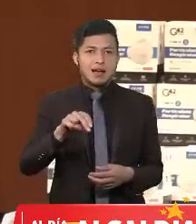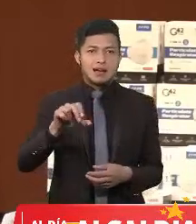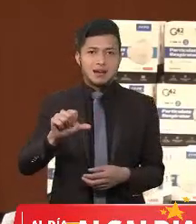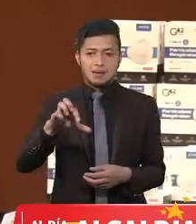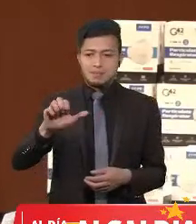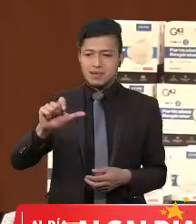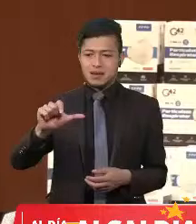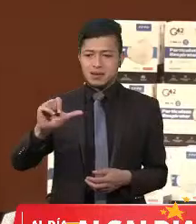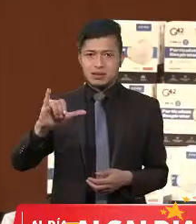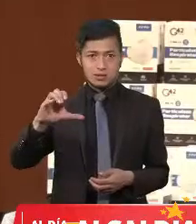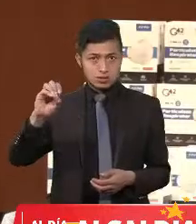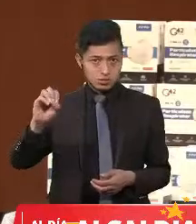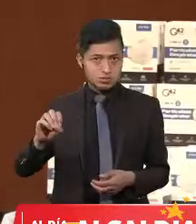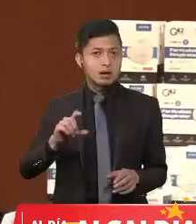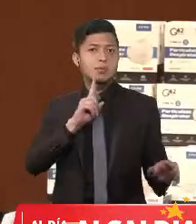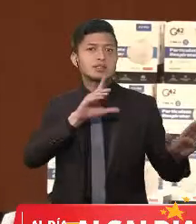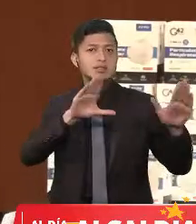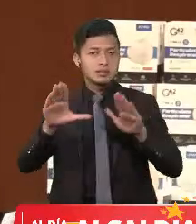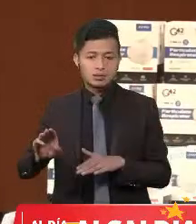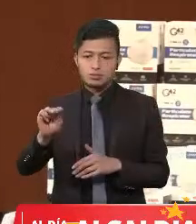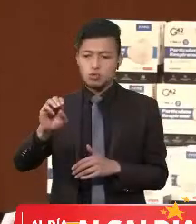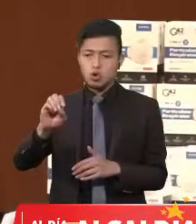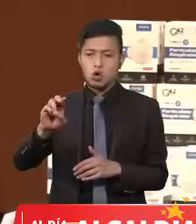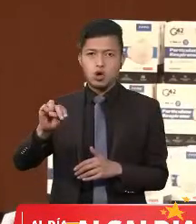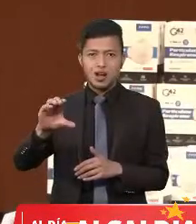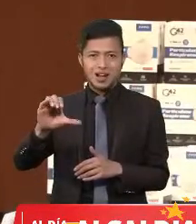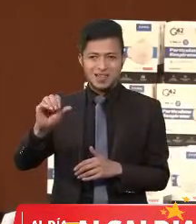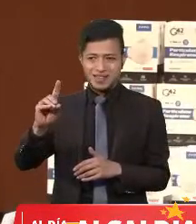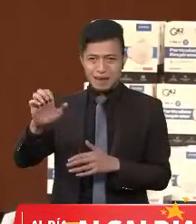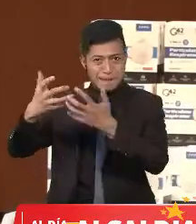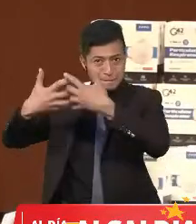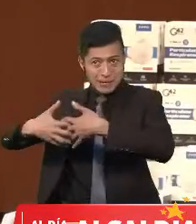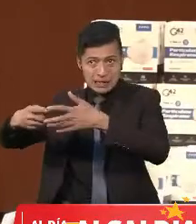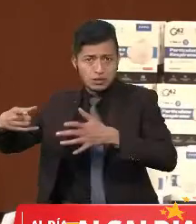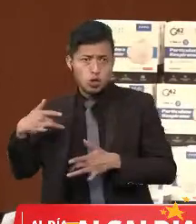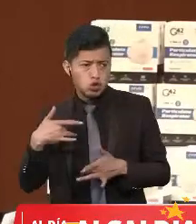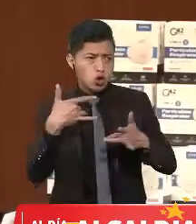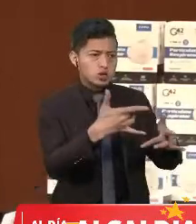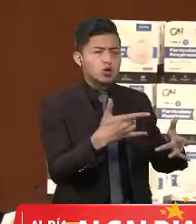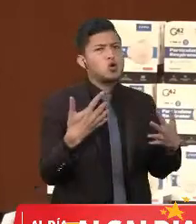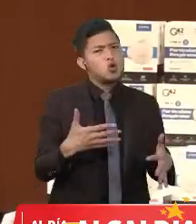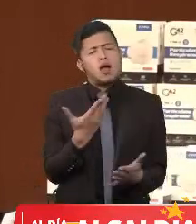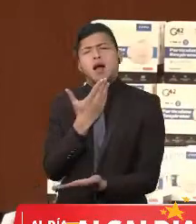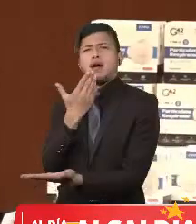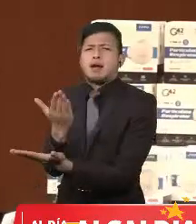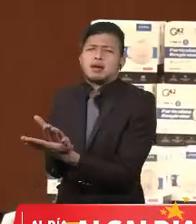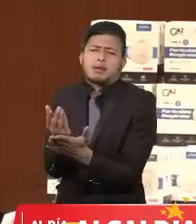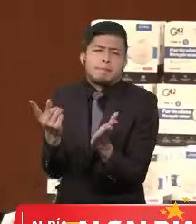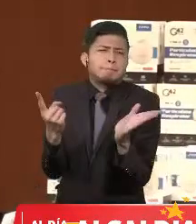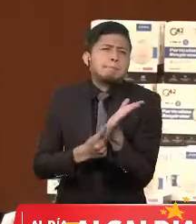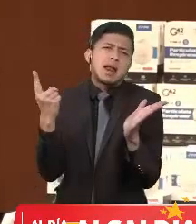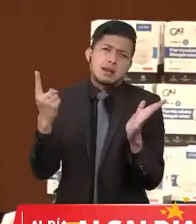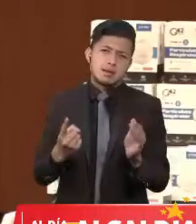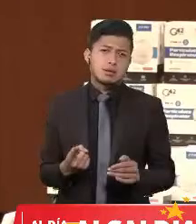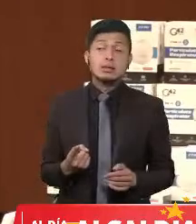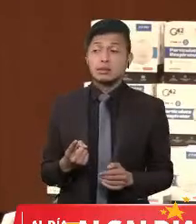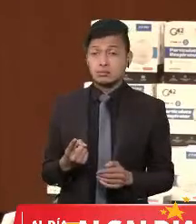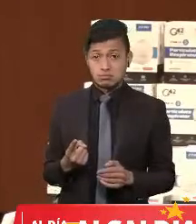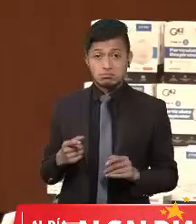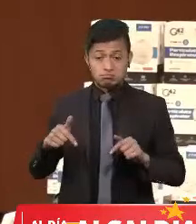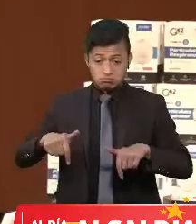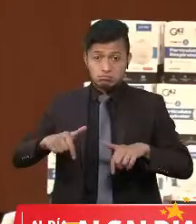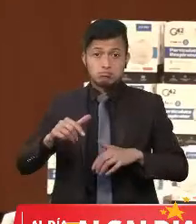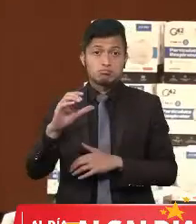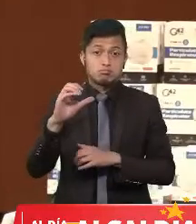Moncada Holding, empresa que se une a esta donación. Mil gracias y muy bienvenidos a su casa, Bogotá, y